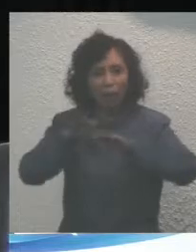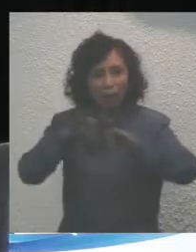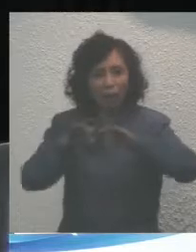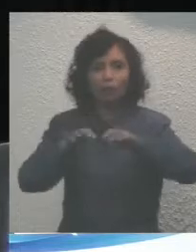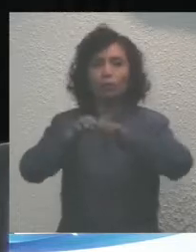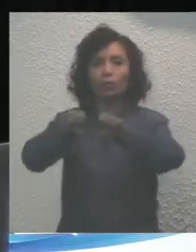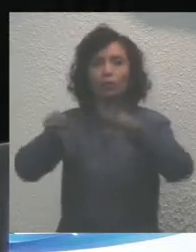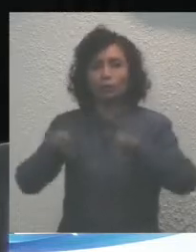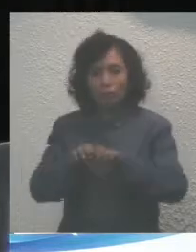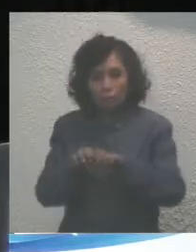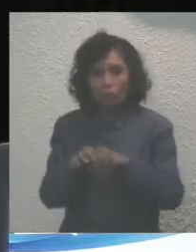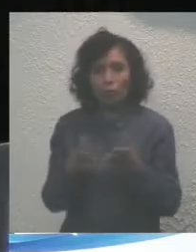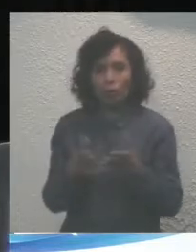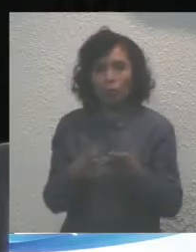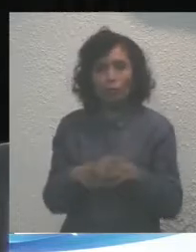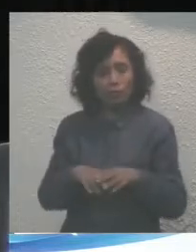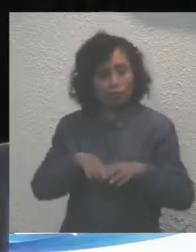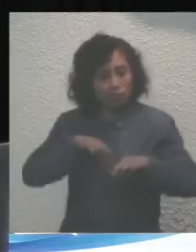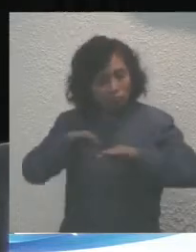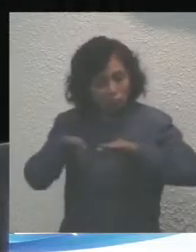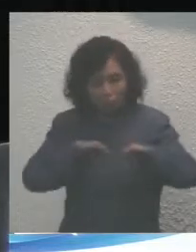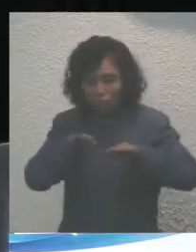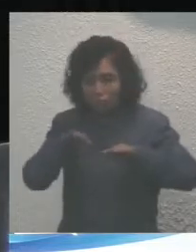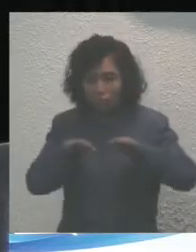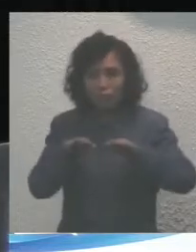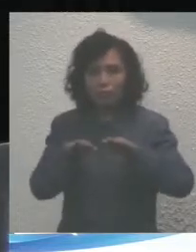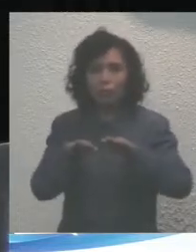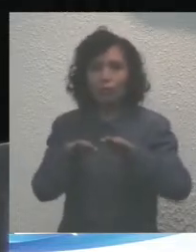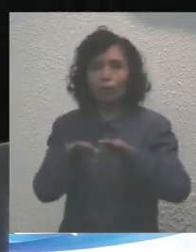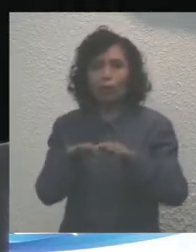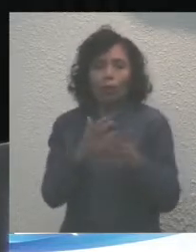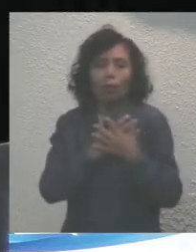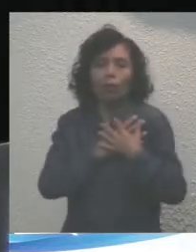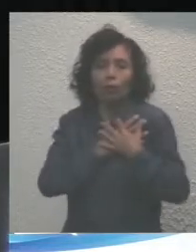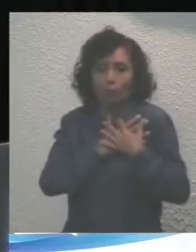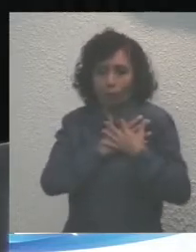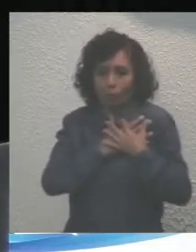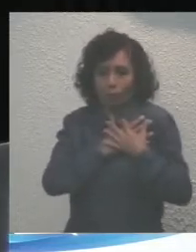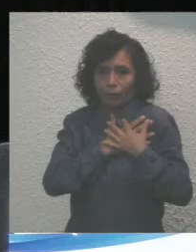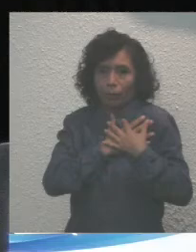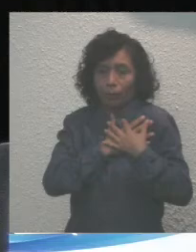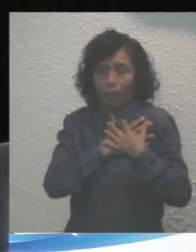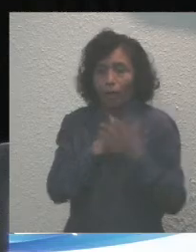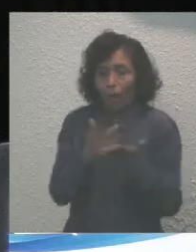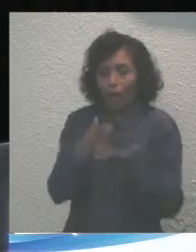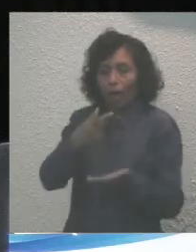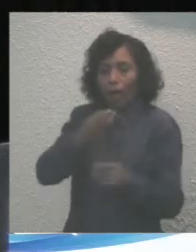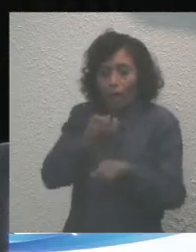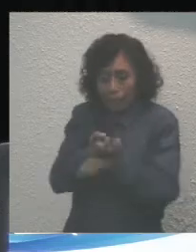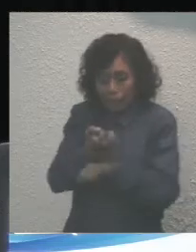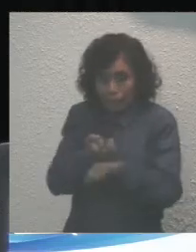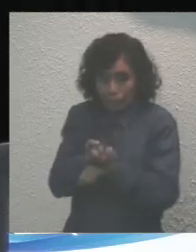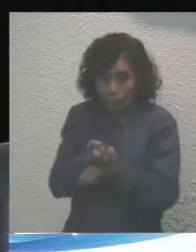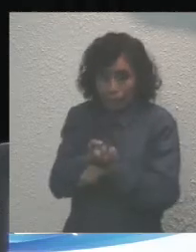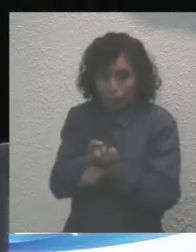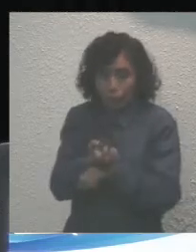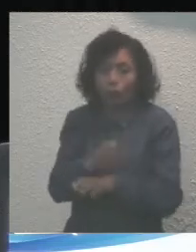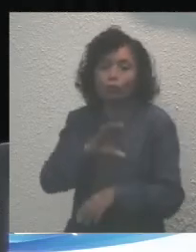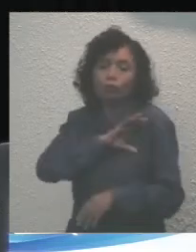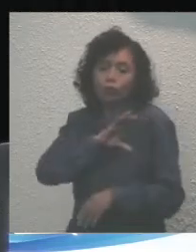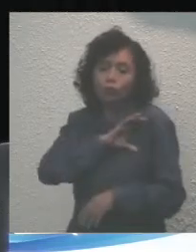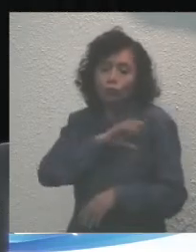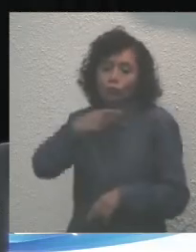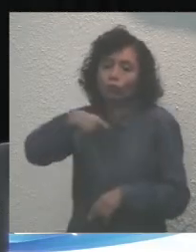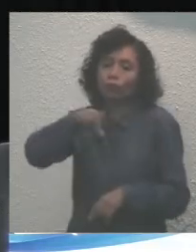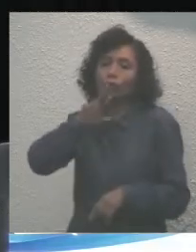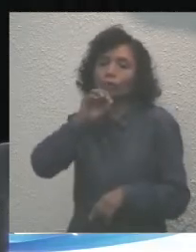equipo, y lo seguiremos haciendo por el profundo amor que le tenemos a nuestro Estado, a nuestro querido Quintana